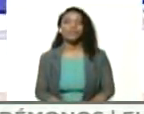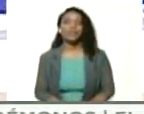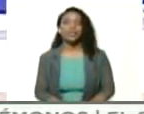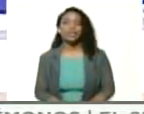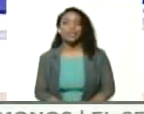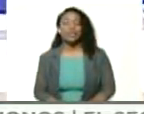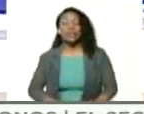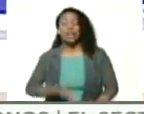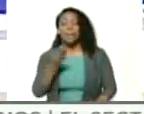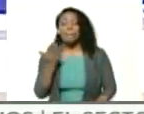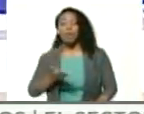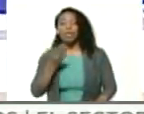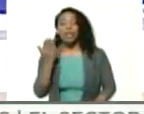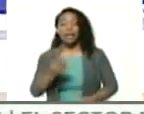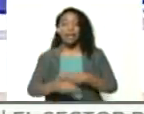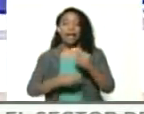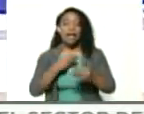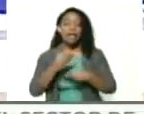papel